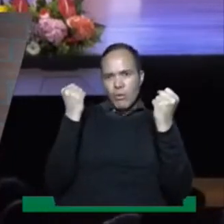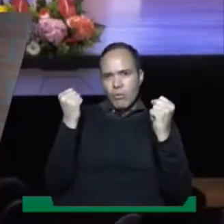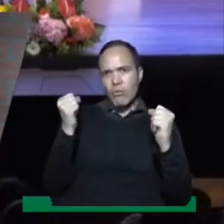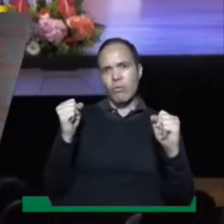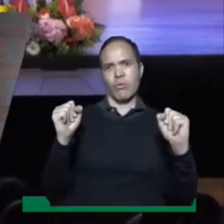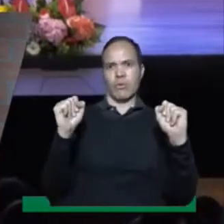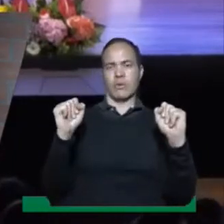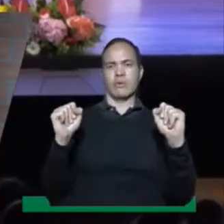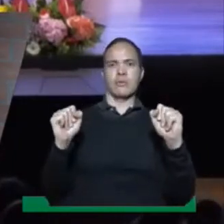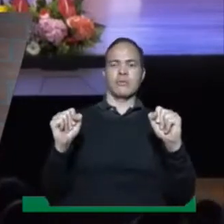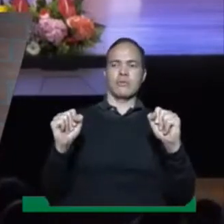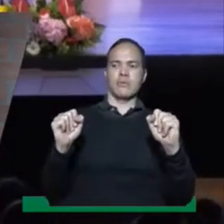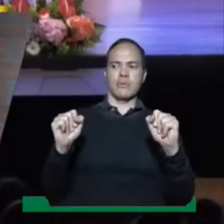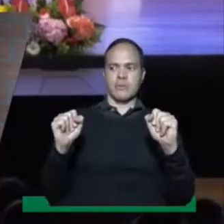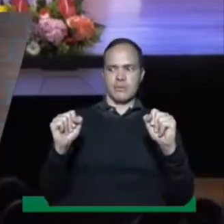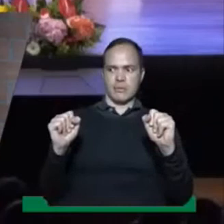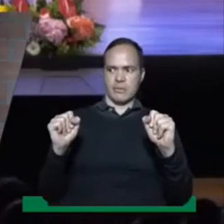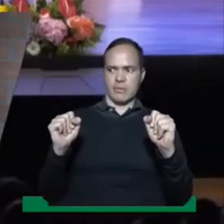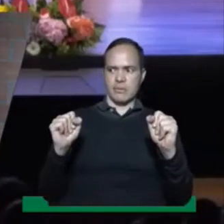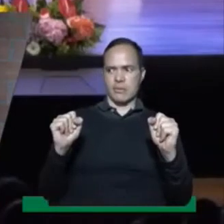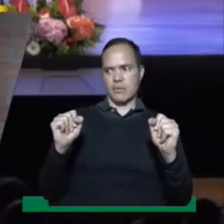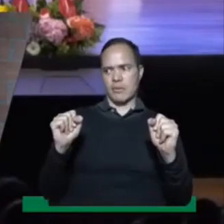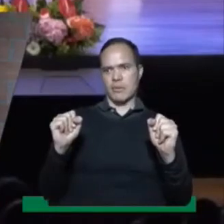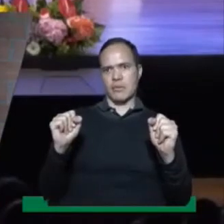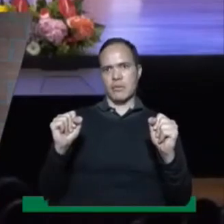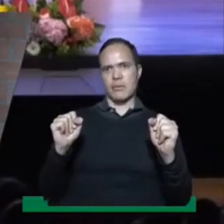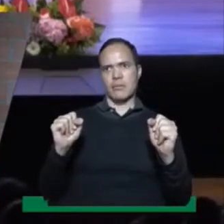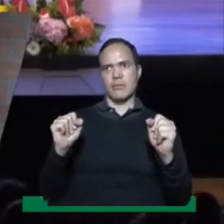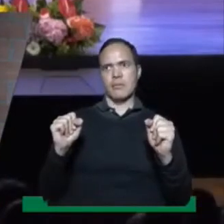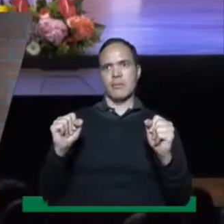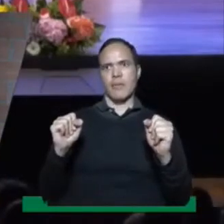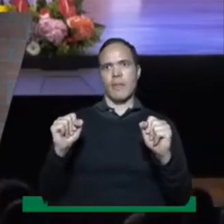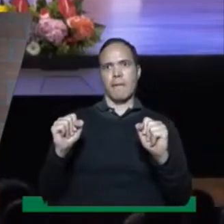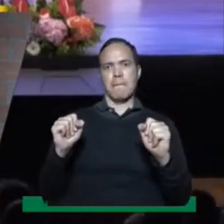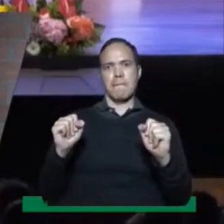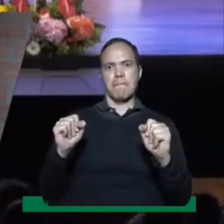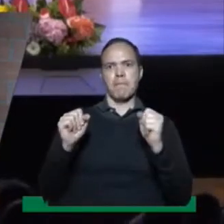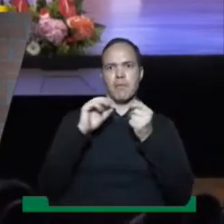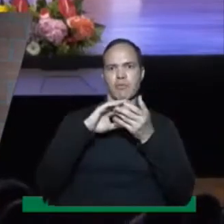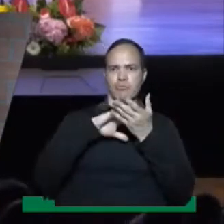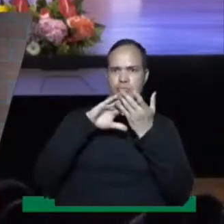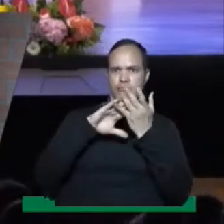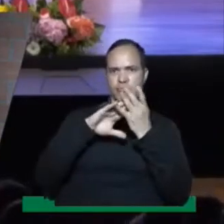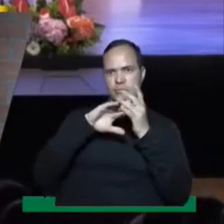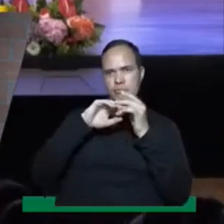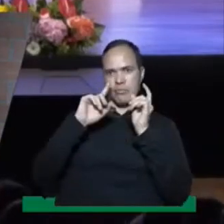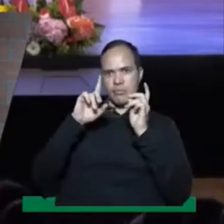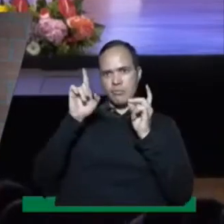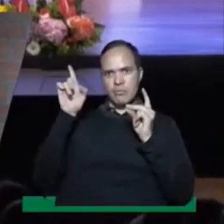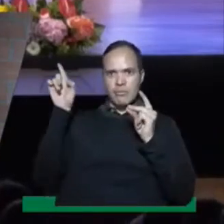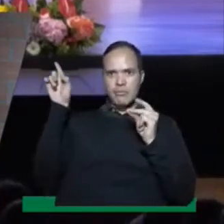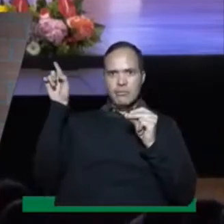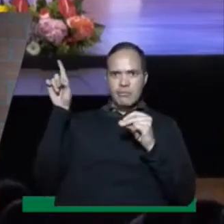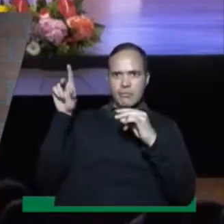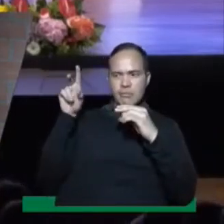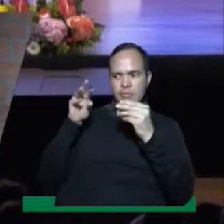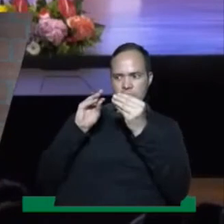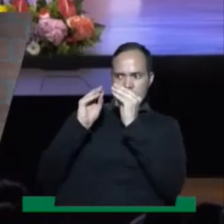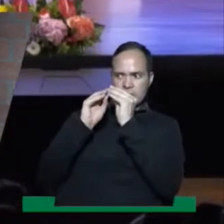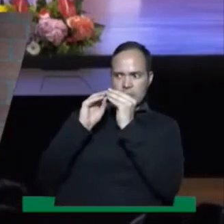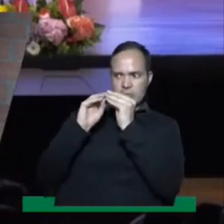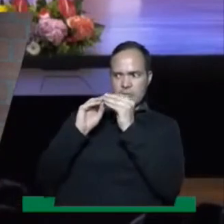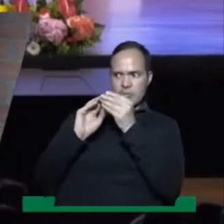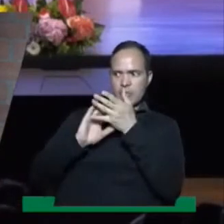es una app social para que para todos nuestros asociados pero no solamente para nuestros asociados sino que